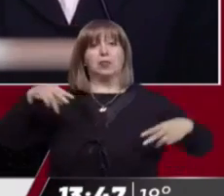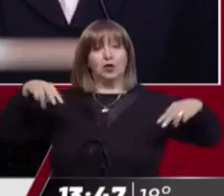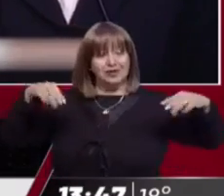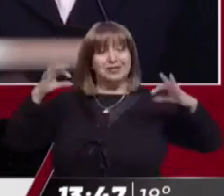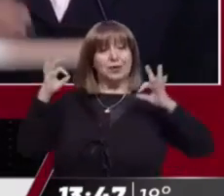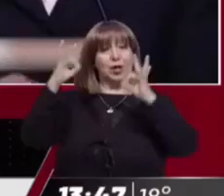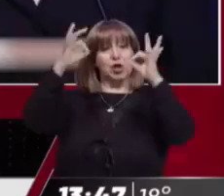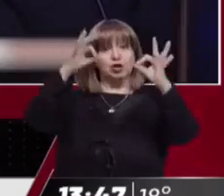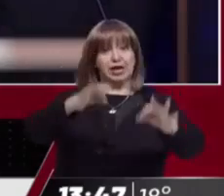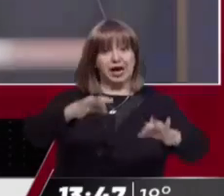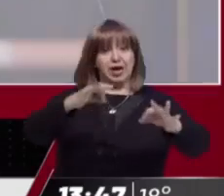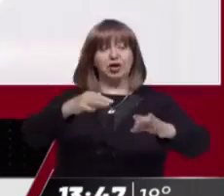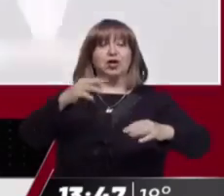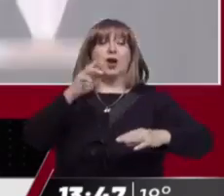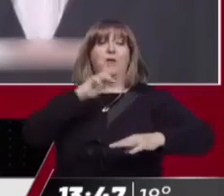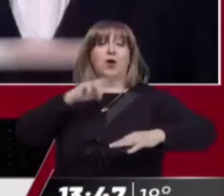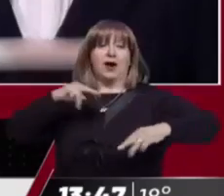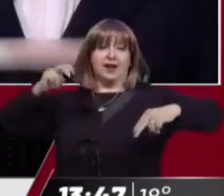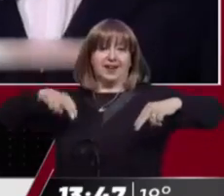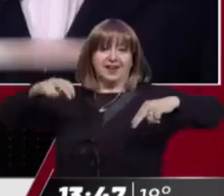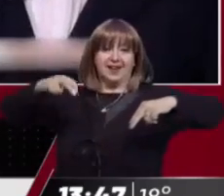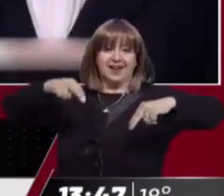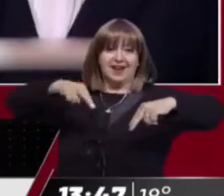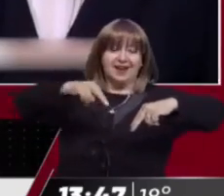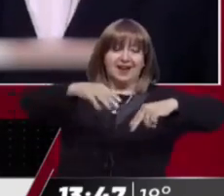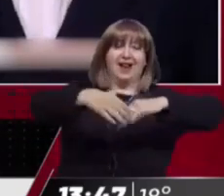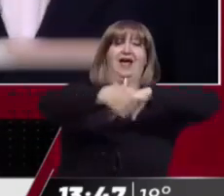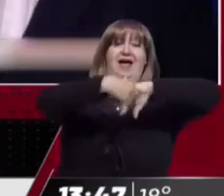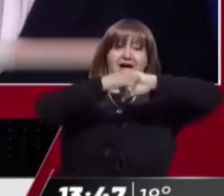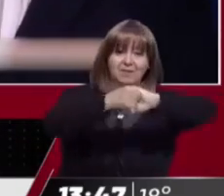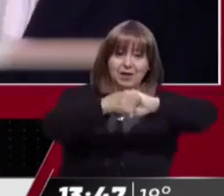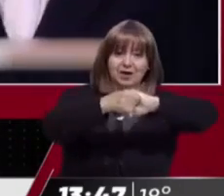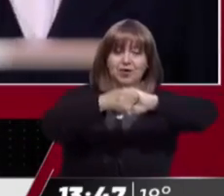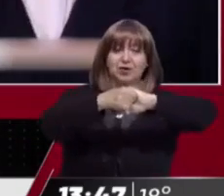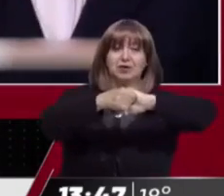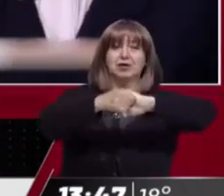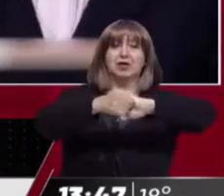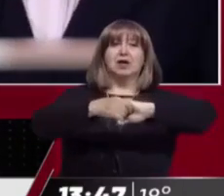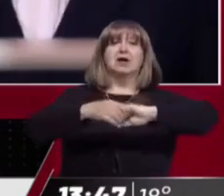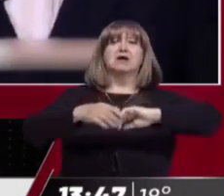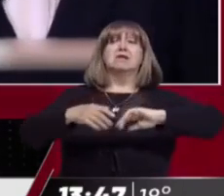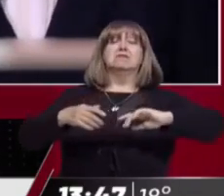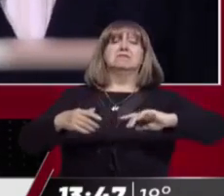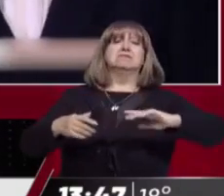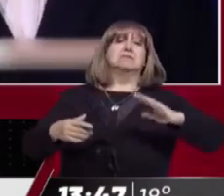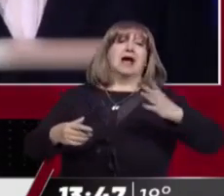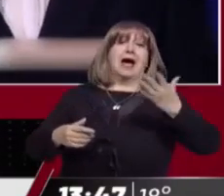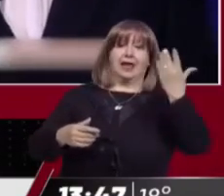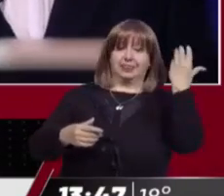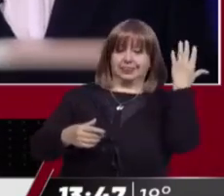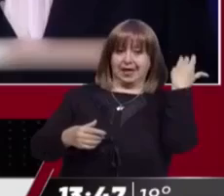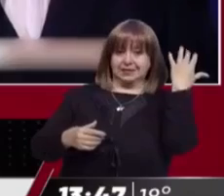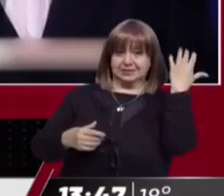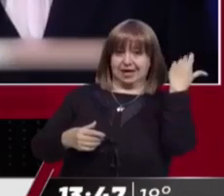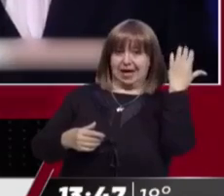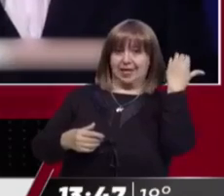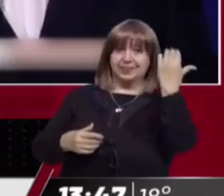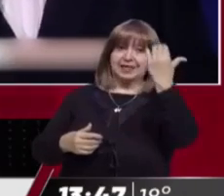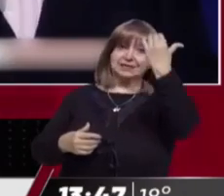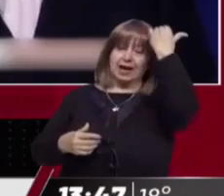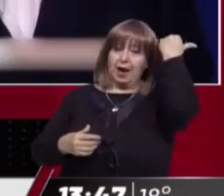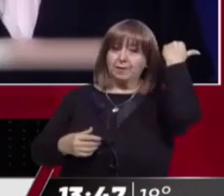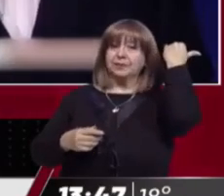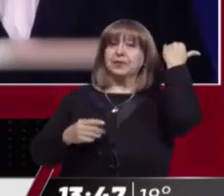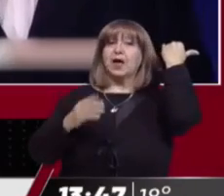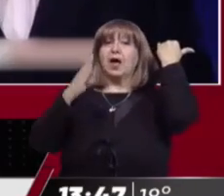no estaba dispuesto a saludarlo. Recordemos en el debate fallido en el que Donald Trump se